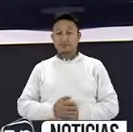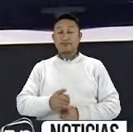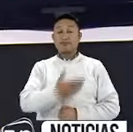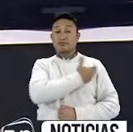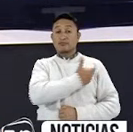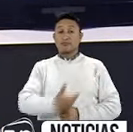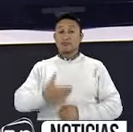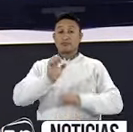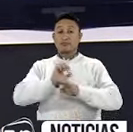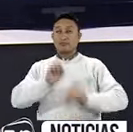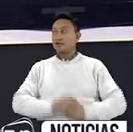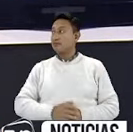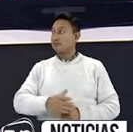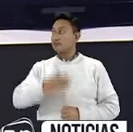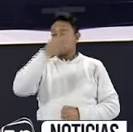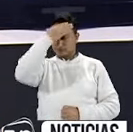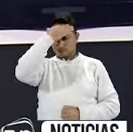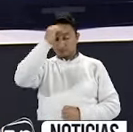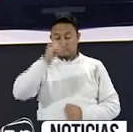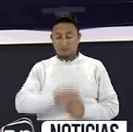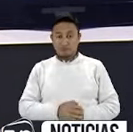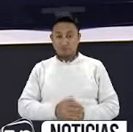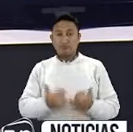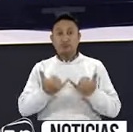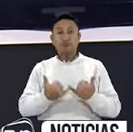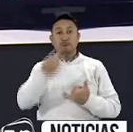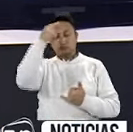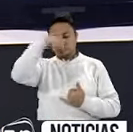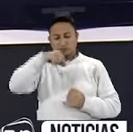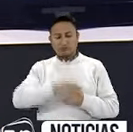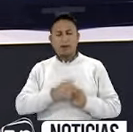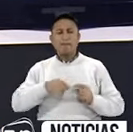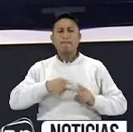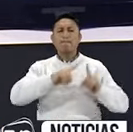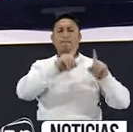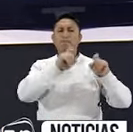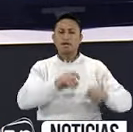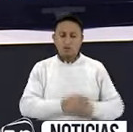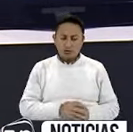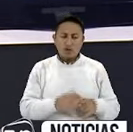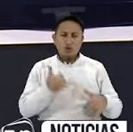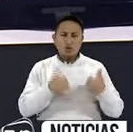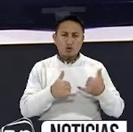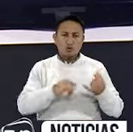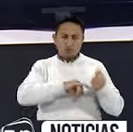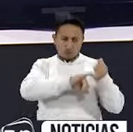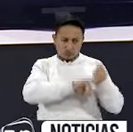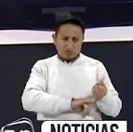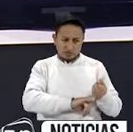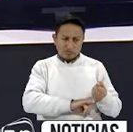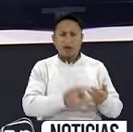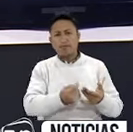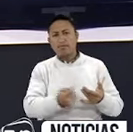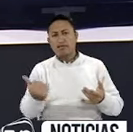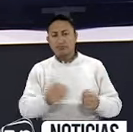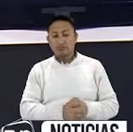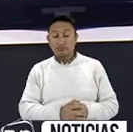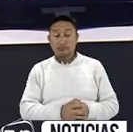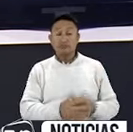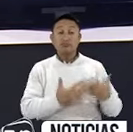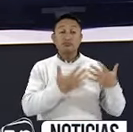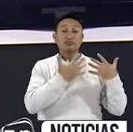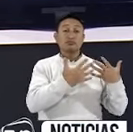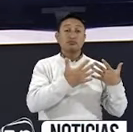Presidente de la República, Daniel Noboa, decidió que la pregunta sobre casinos quede fuera de la consulta popular. Las otras 10